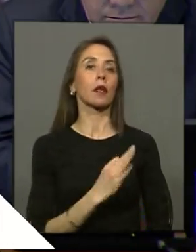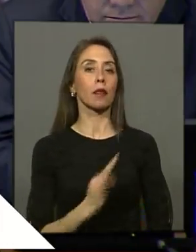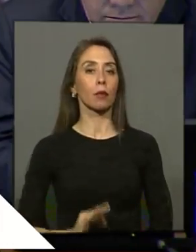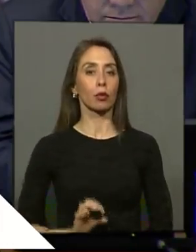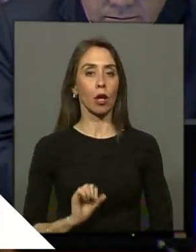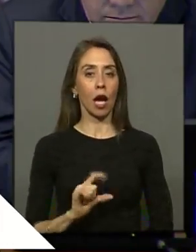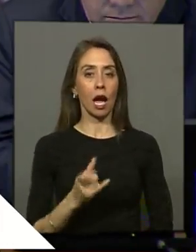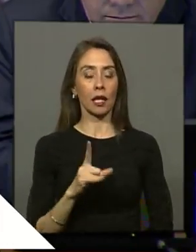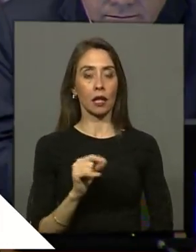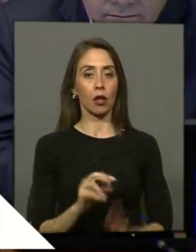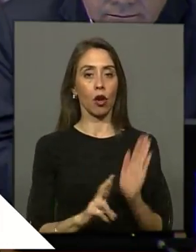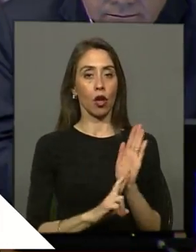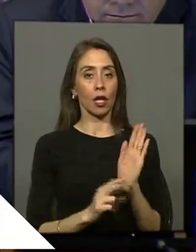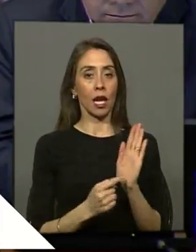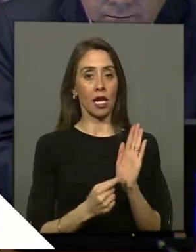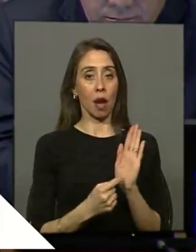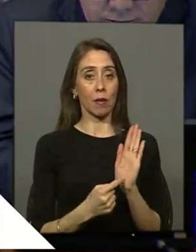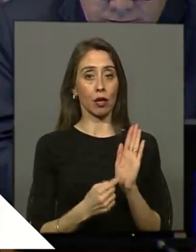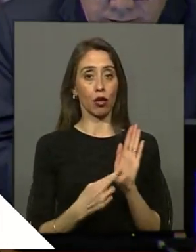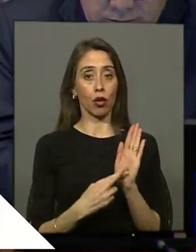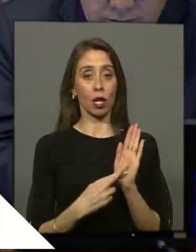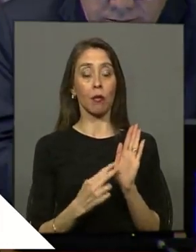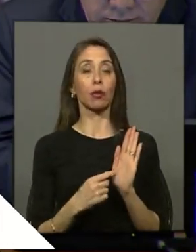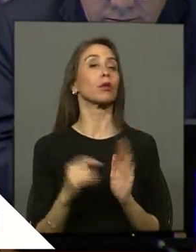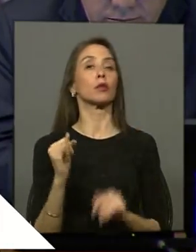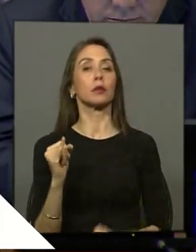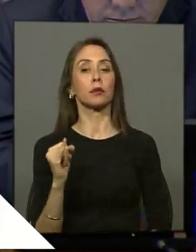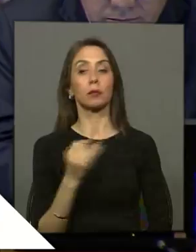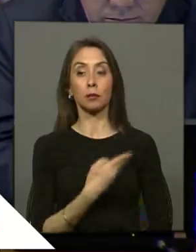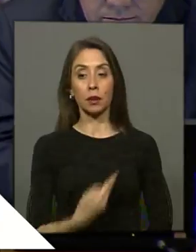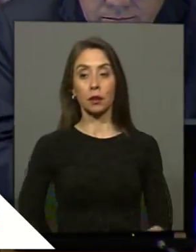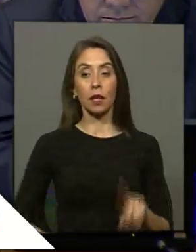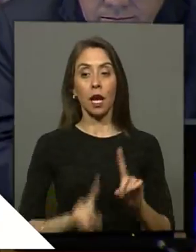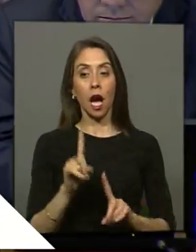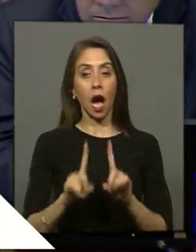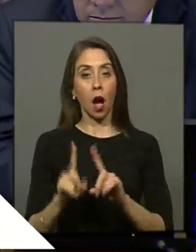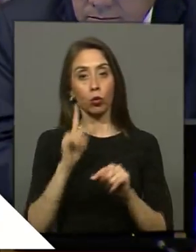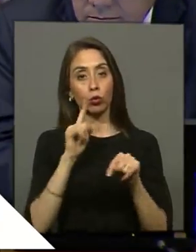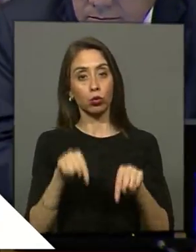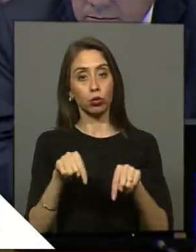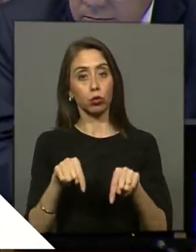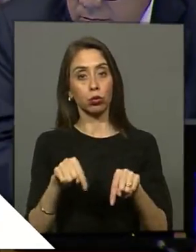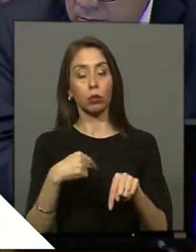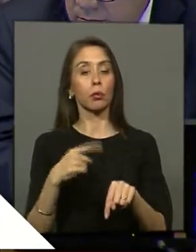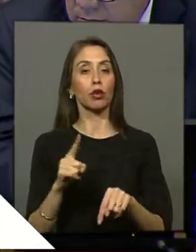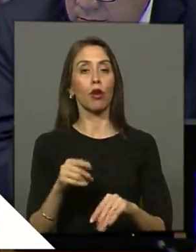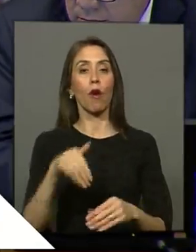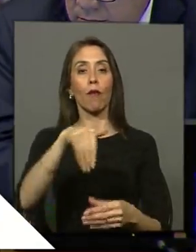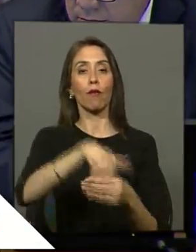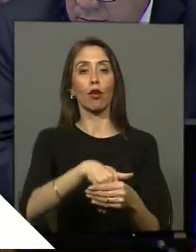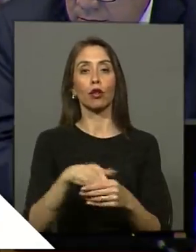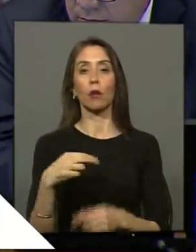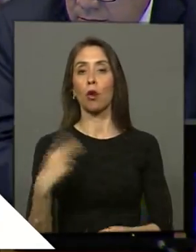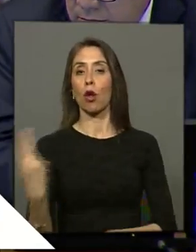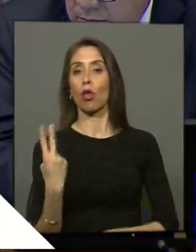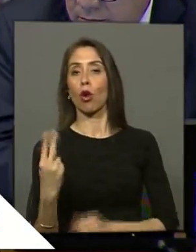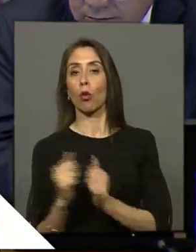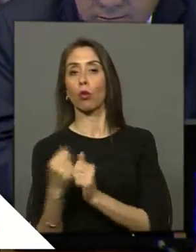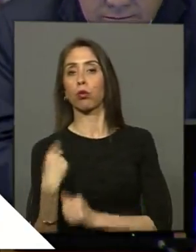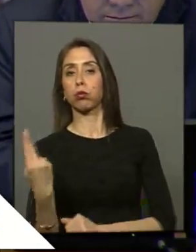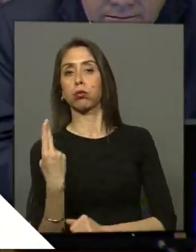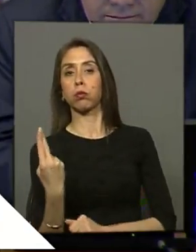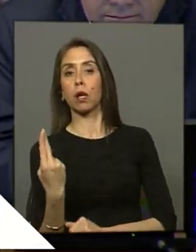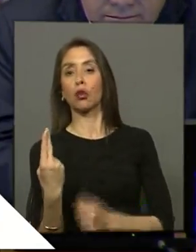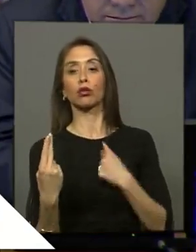reglamento simplemente hay algunos que estamos presentes no vamos a votar porque estamos pareados pero quiero decir que yo estoy